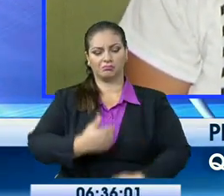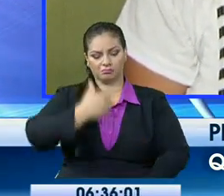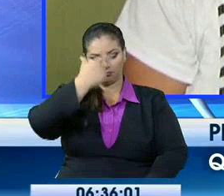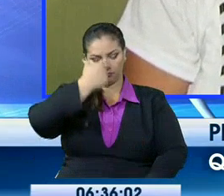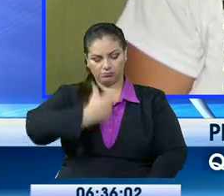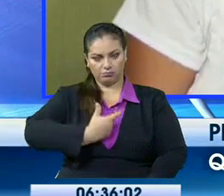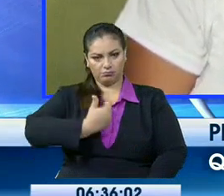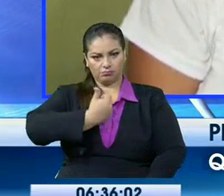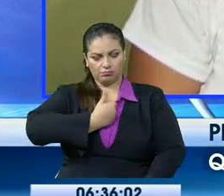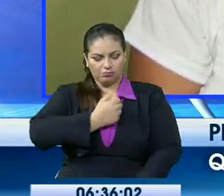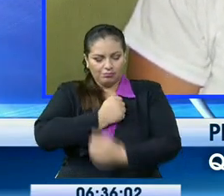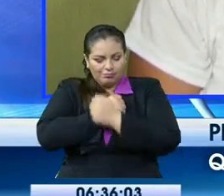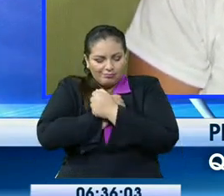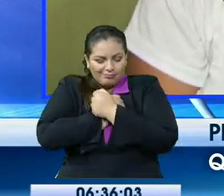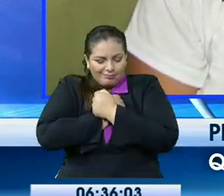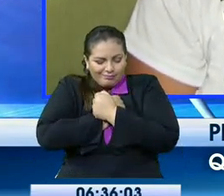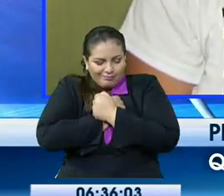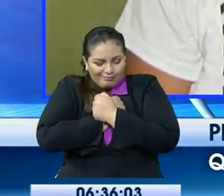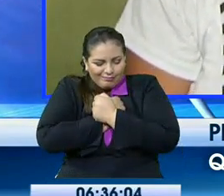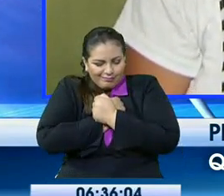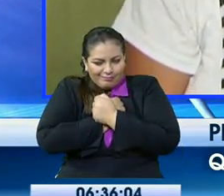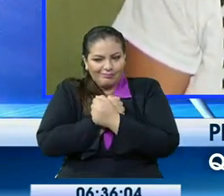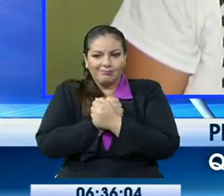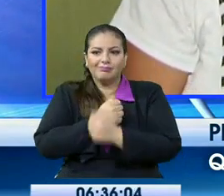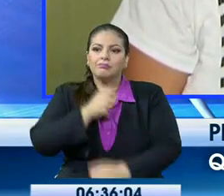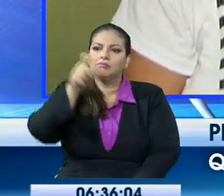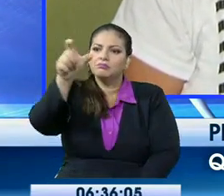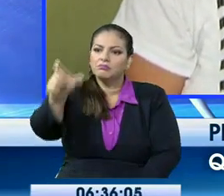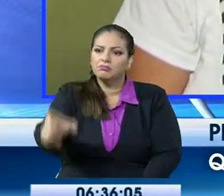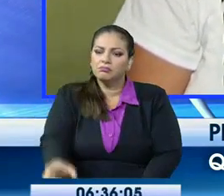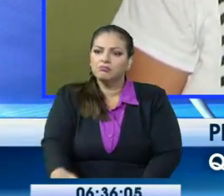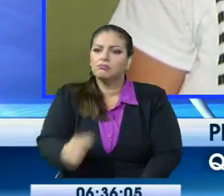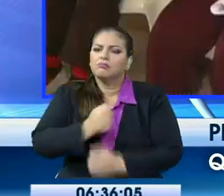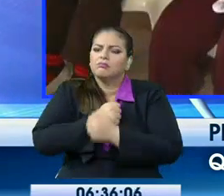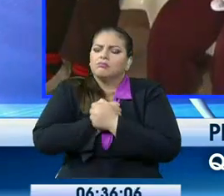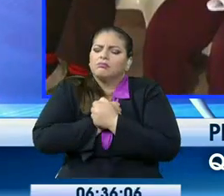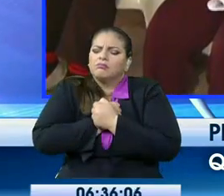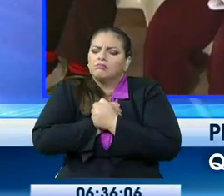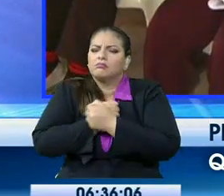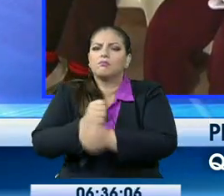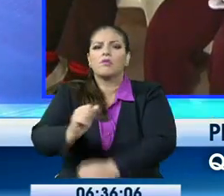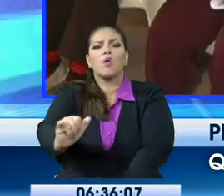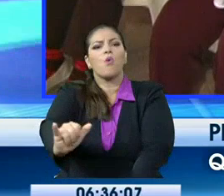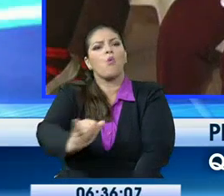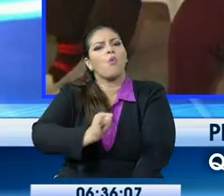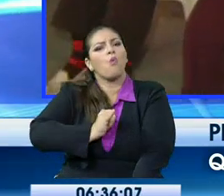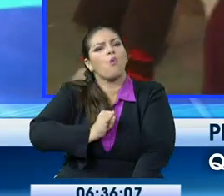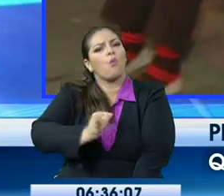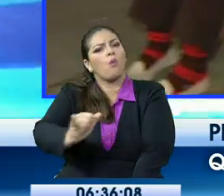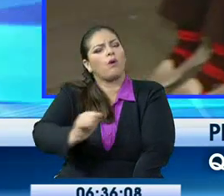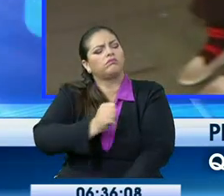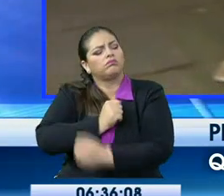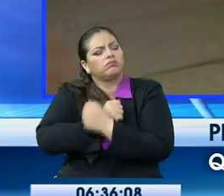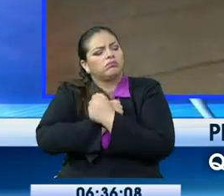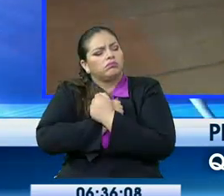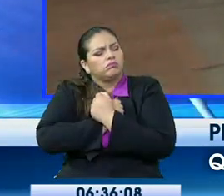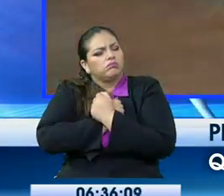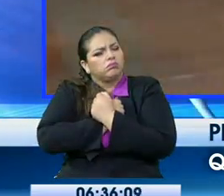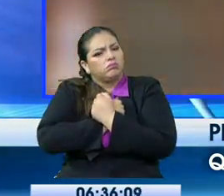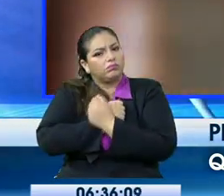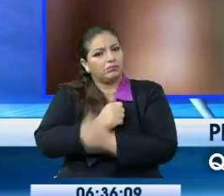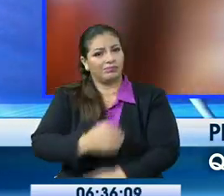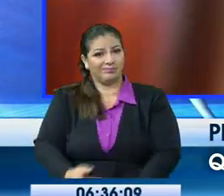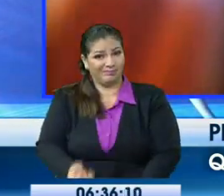mismo. Pongámonos en los zapatos de esta humilde familia, de la hermana del occiso, del fallecido. Y yo creo que con el